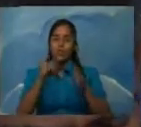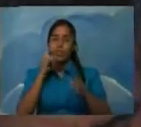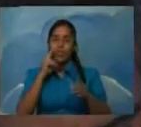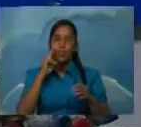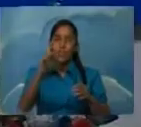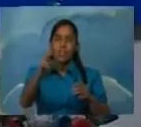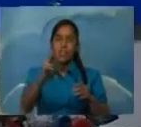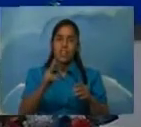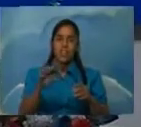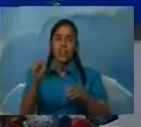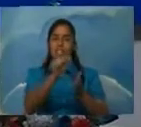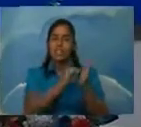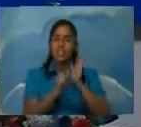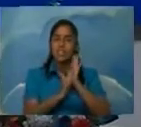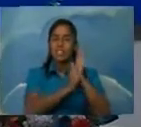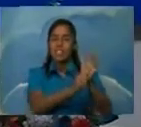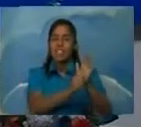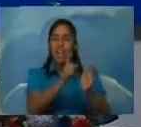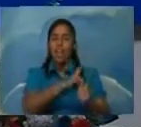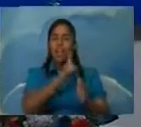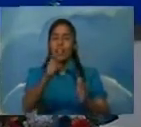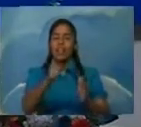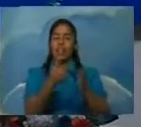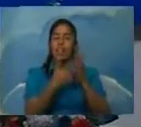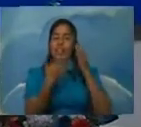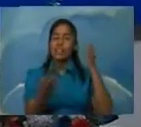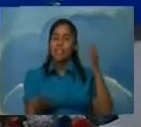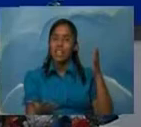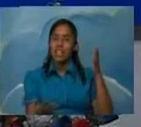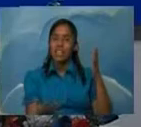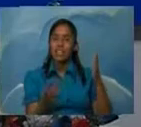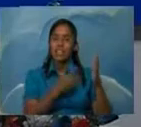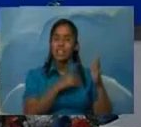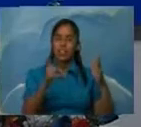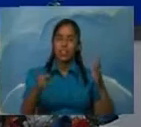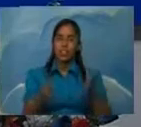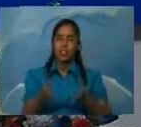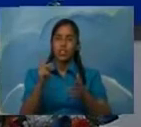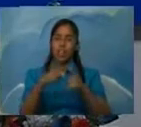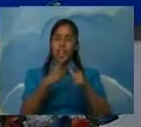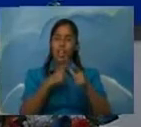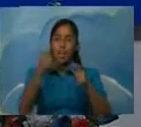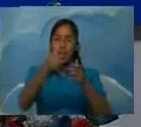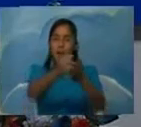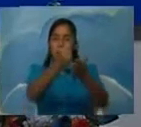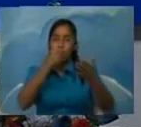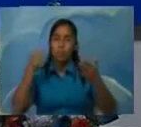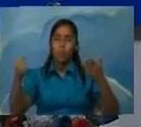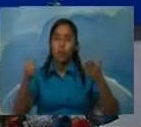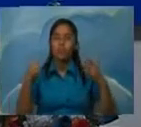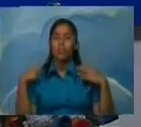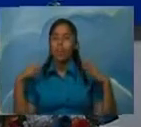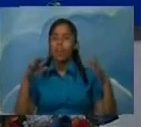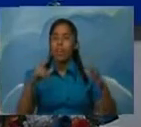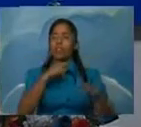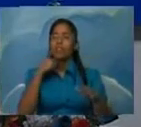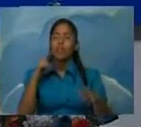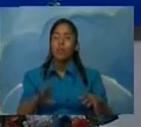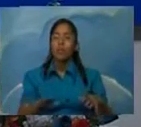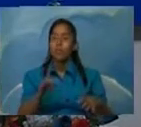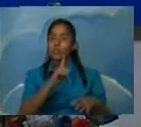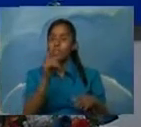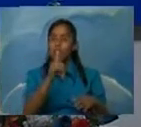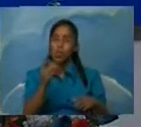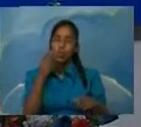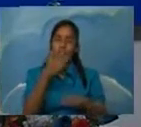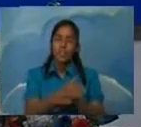la sangre. Donde estaba la señal de la sangre en el dintel de la puerta, el ángel no entraba. Ah, pero donde